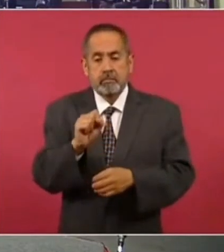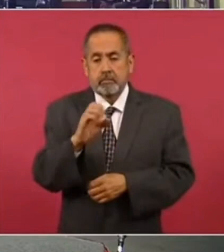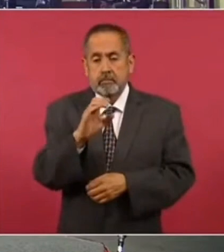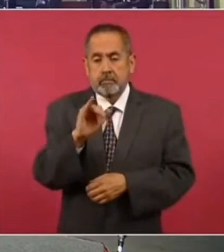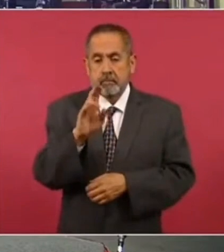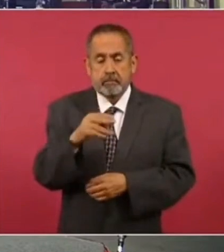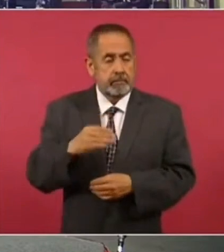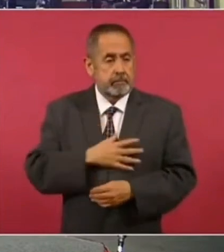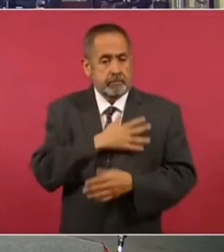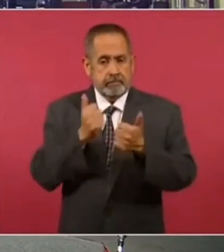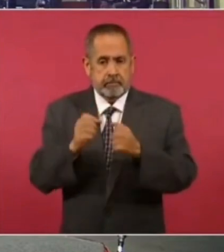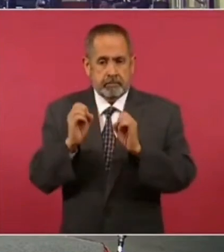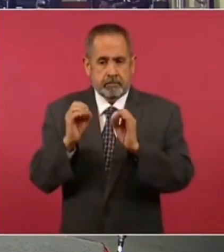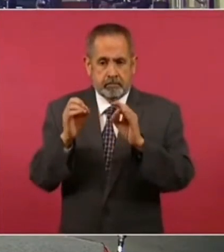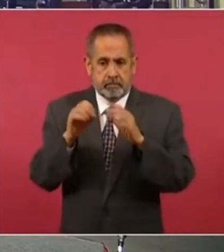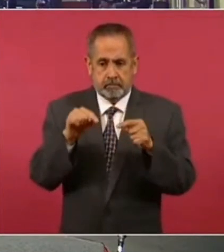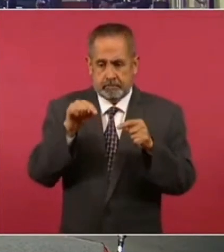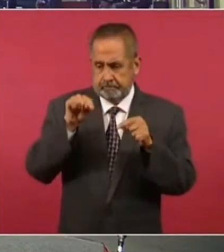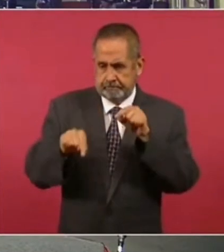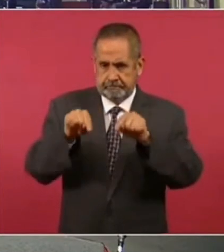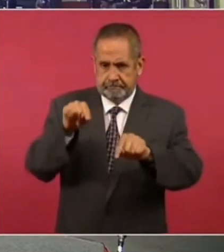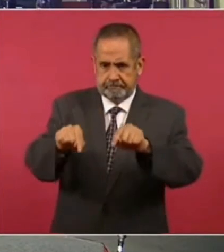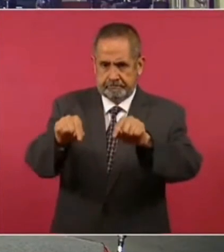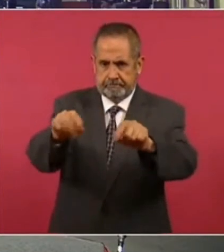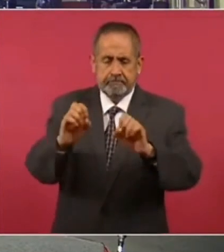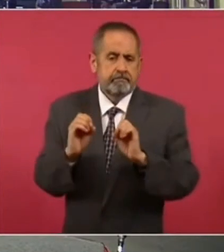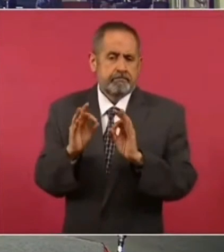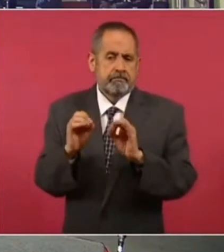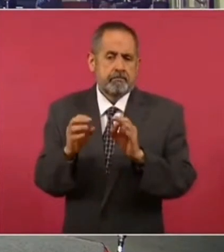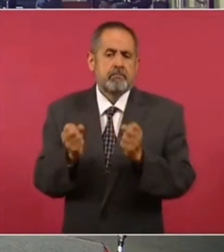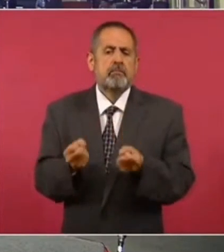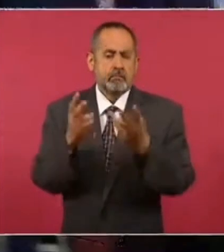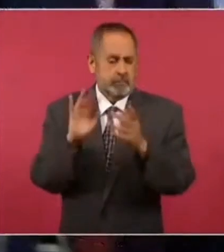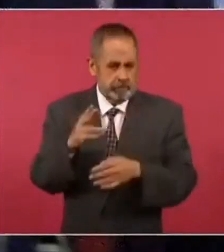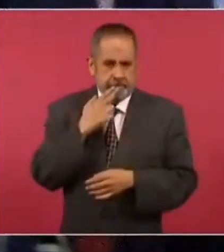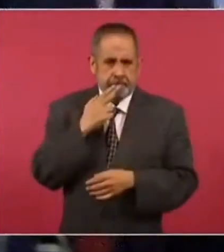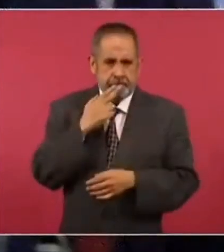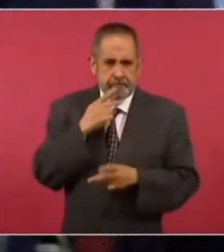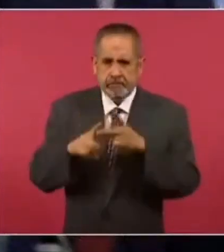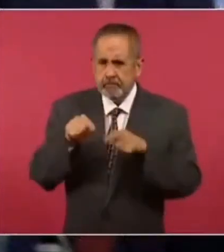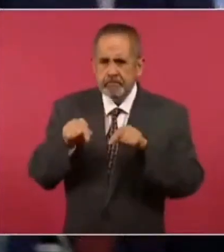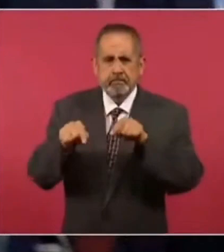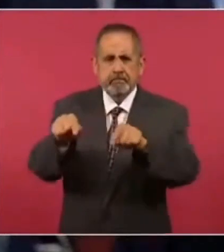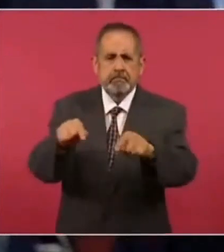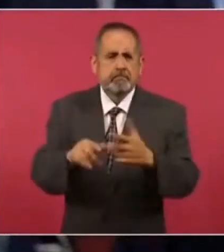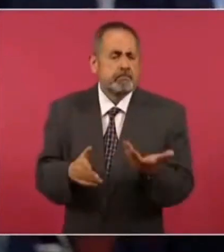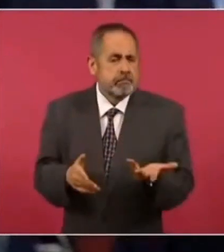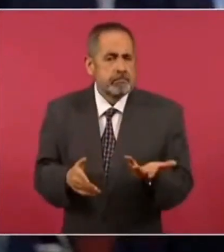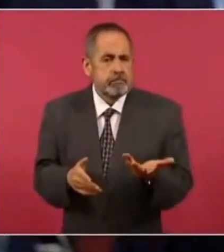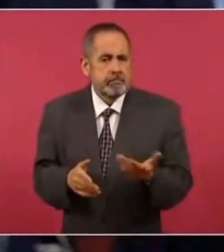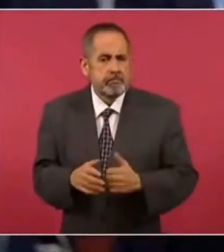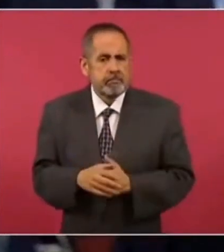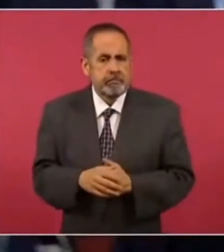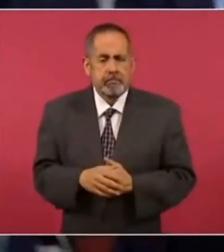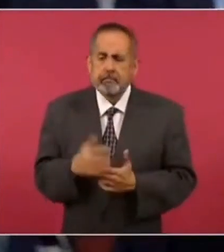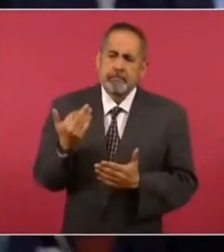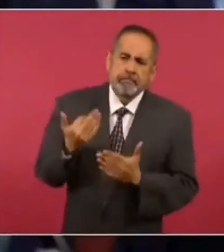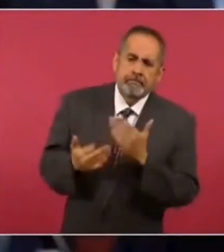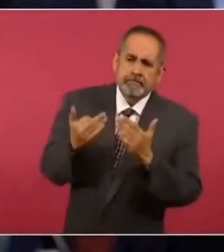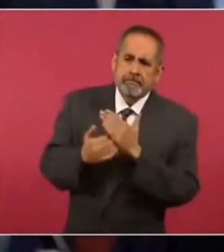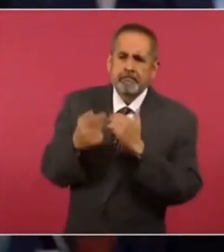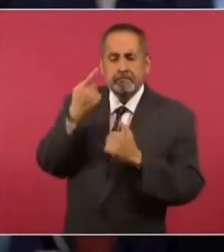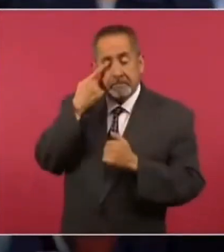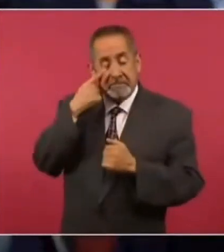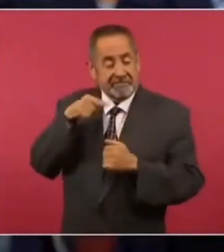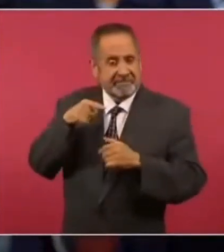bienestar tienen ya, cuántos ya están funcionando y qué es lo que en algún momento dado hace falta para